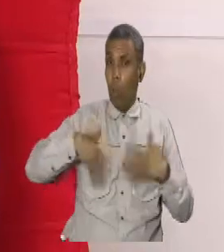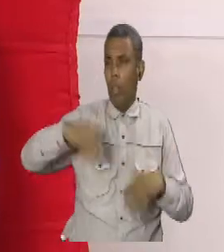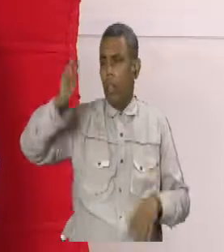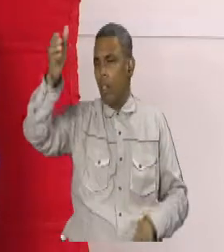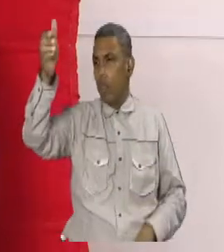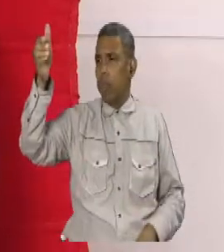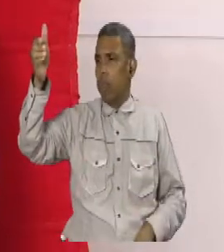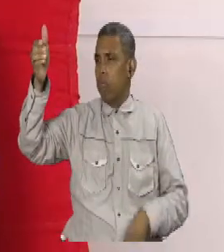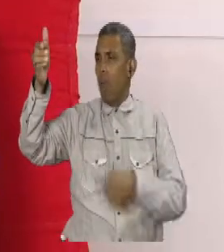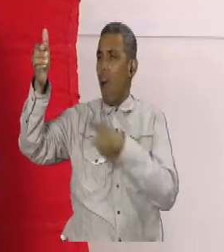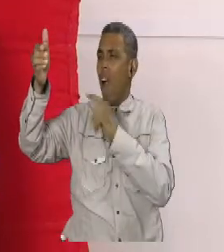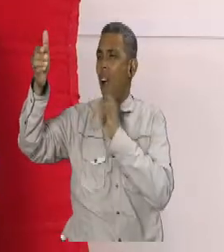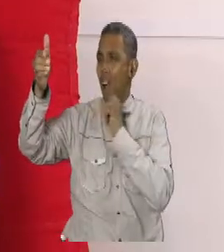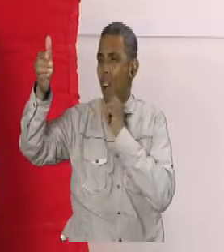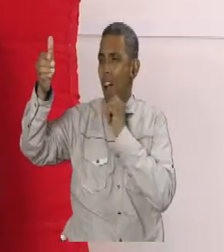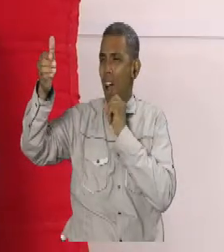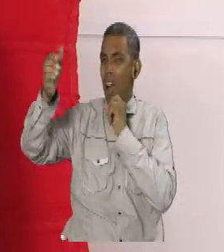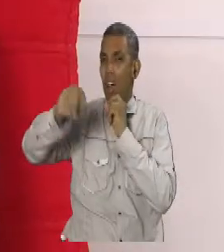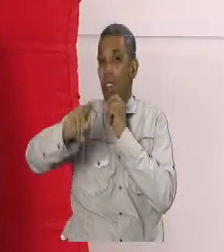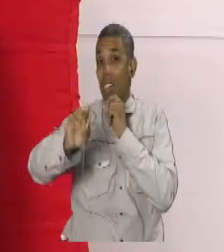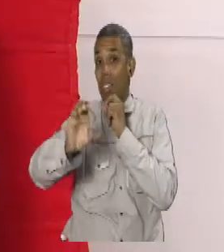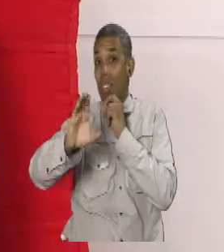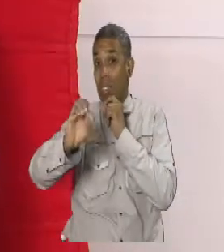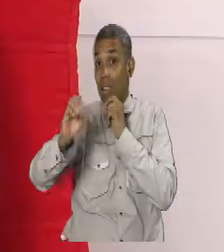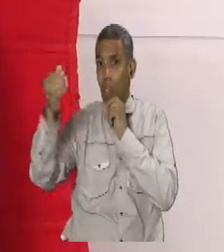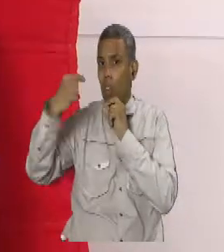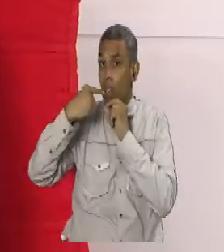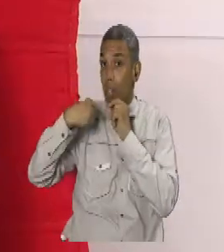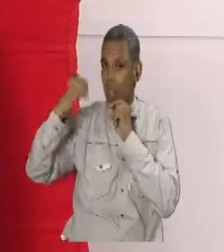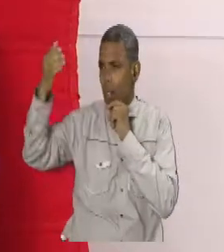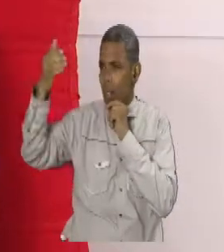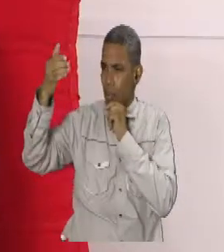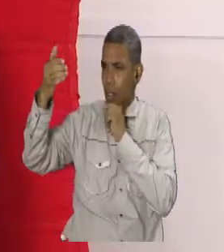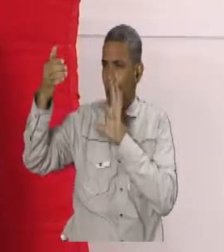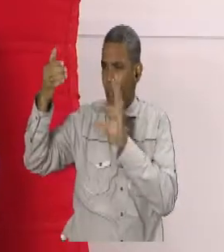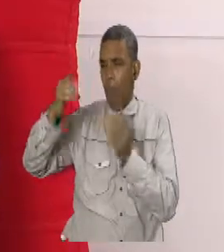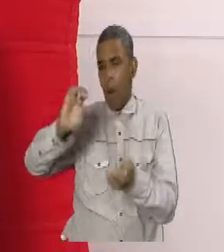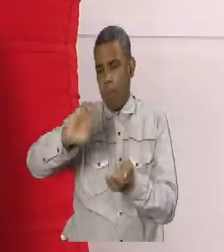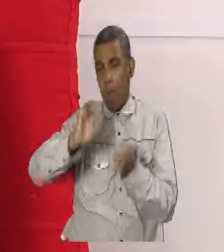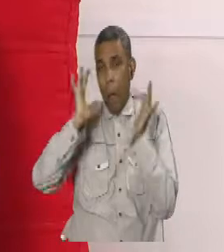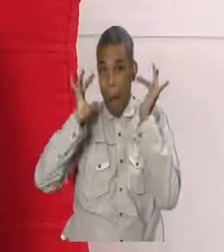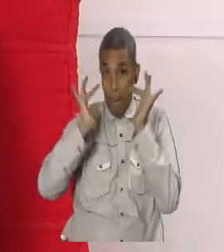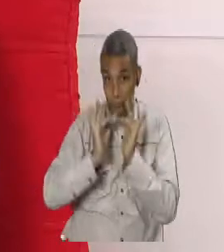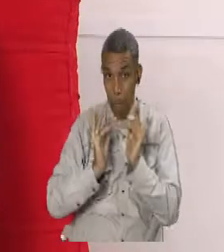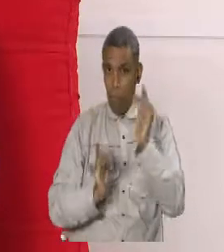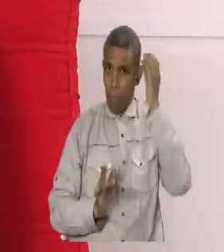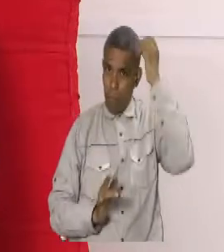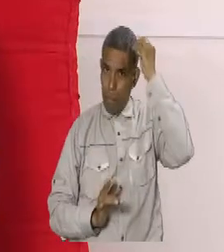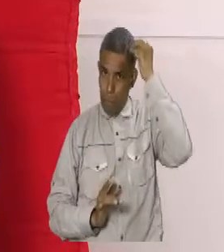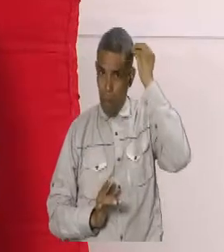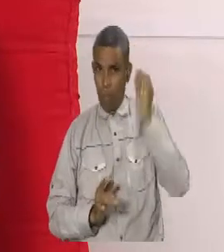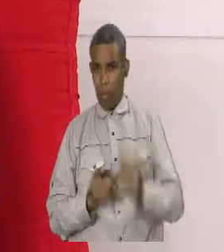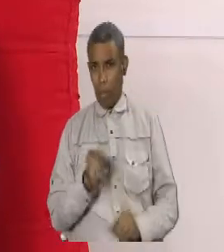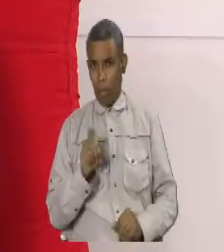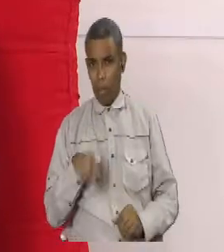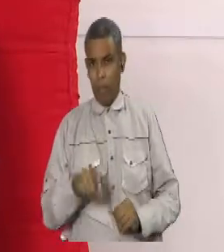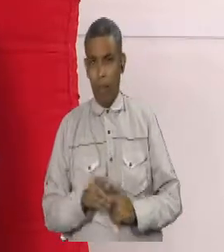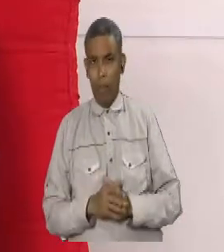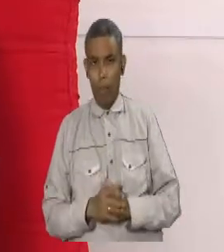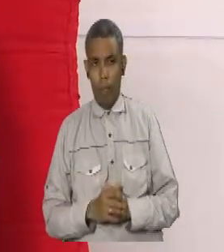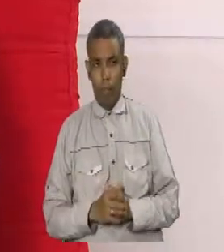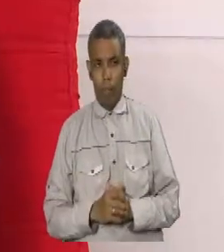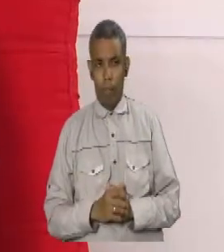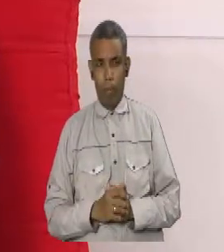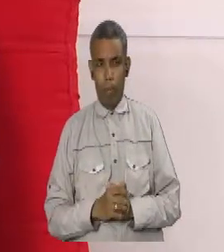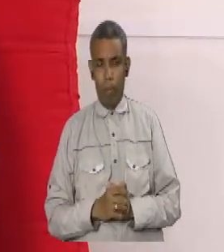moda. Y determinar que todo lo que usted haga y entre por su boca determina la salud